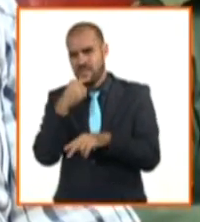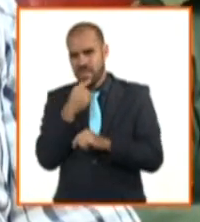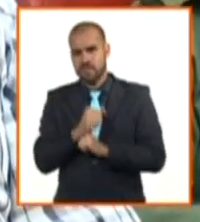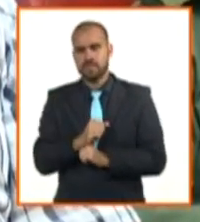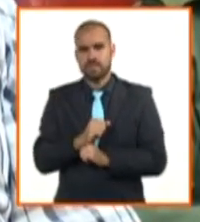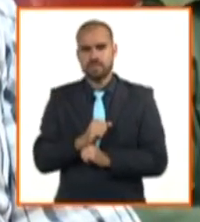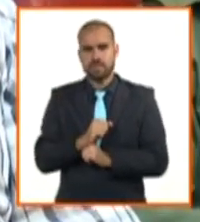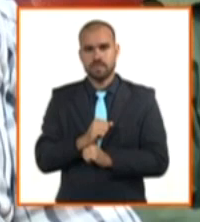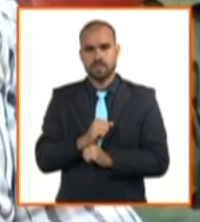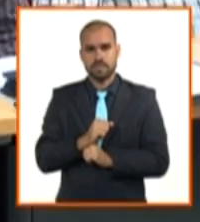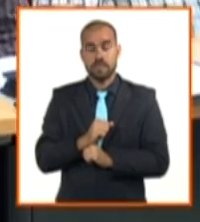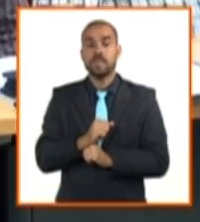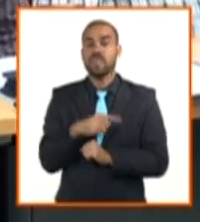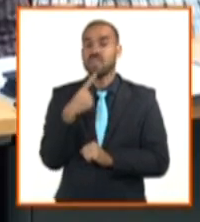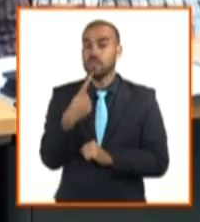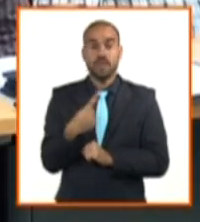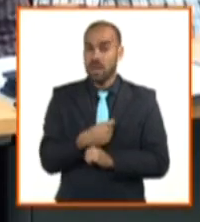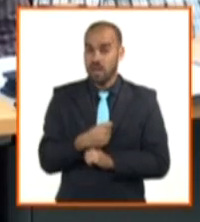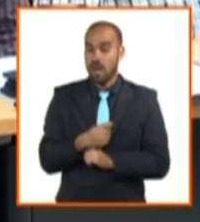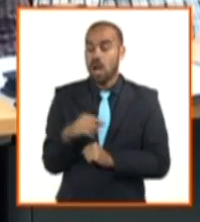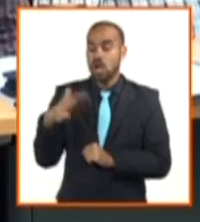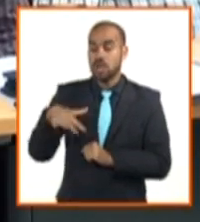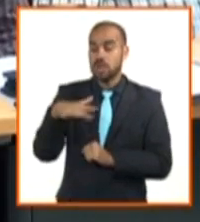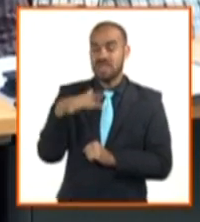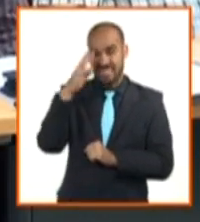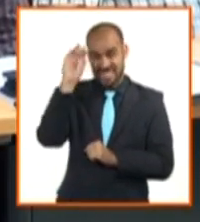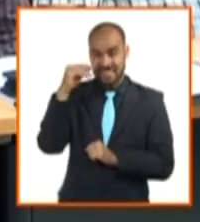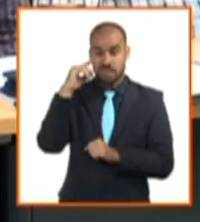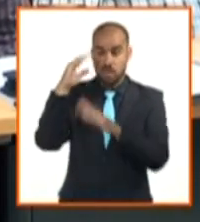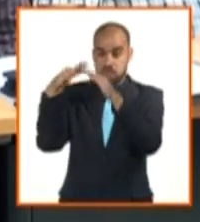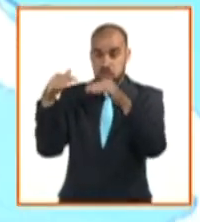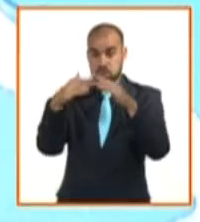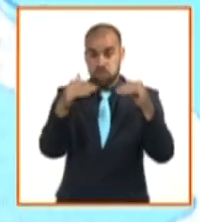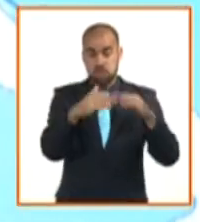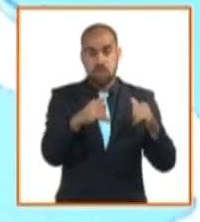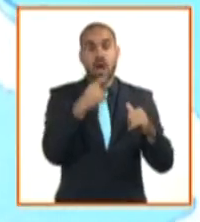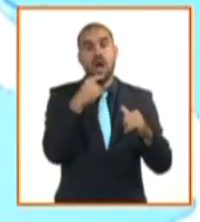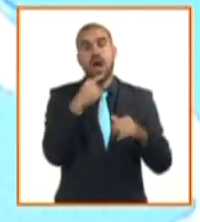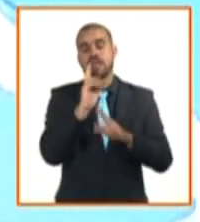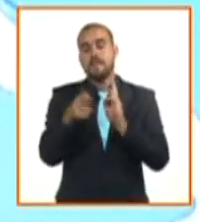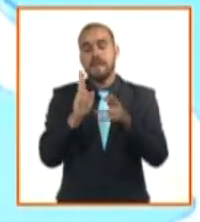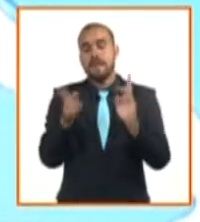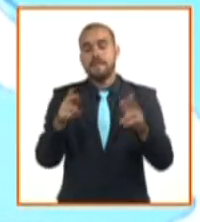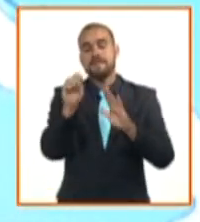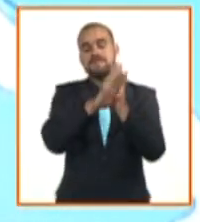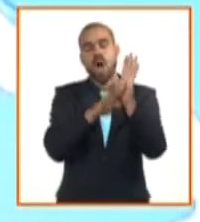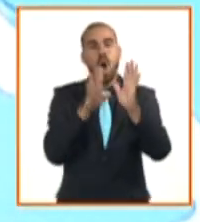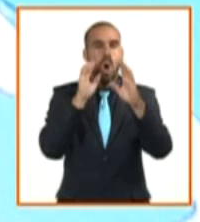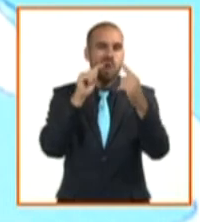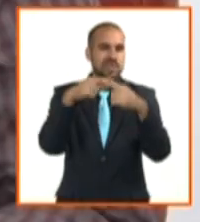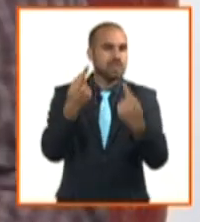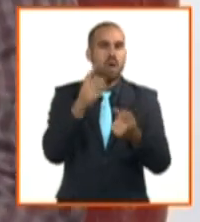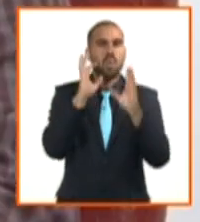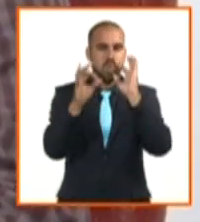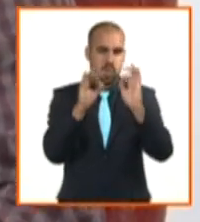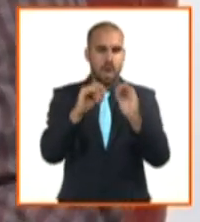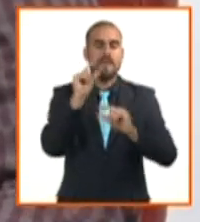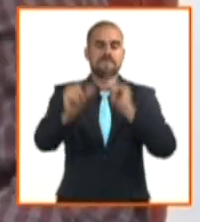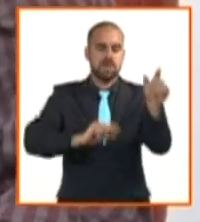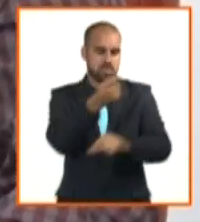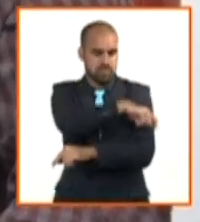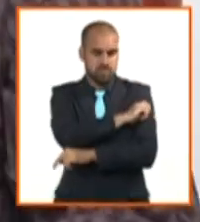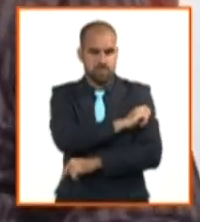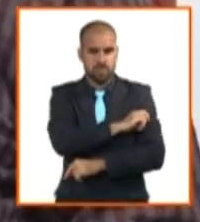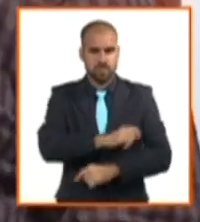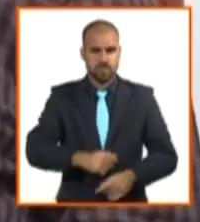ante esta realidad anunció el premier una serie de medidas orientadas a proteger la vida de la población que puntualizaron